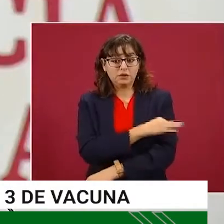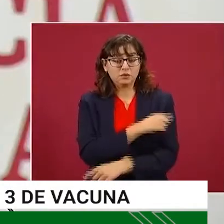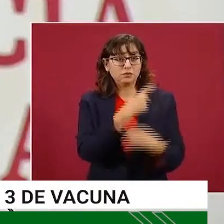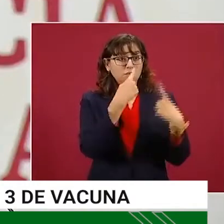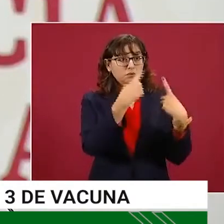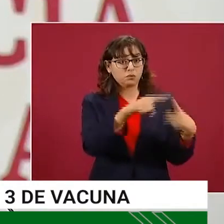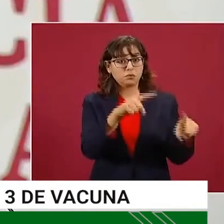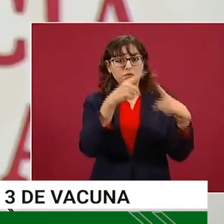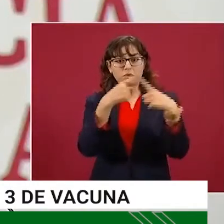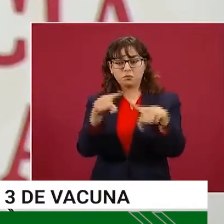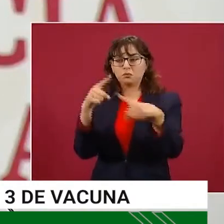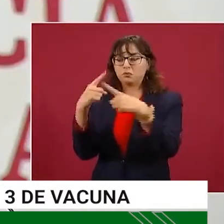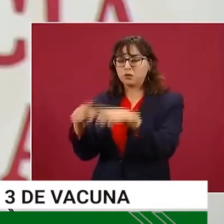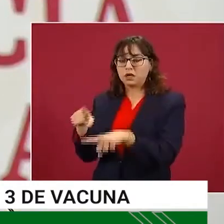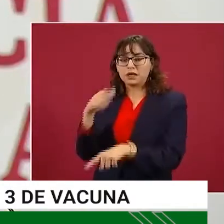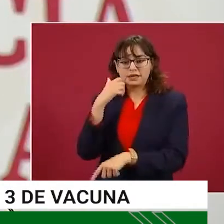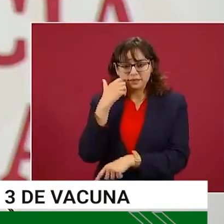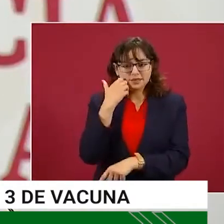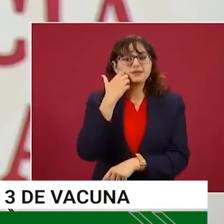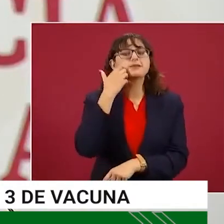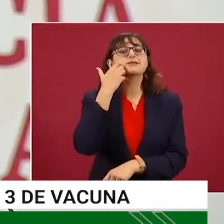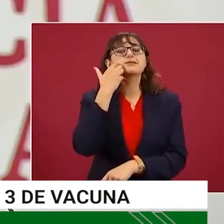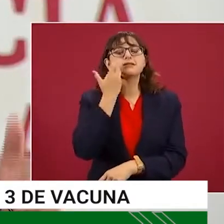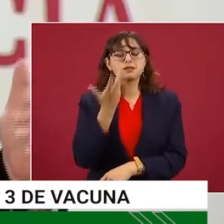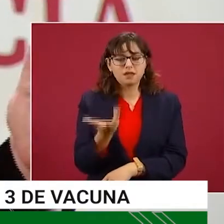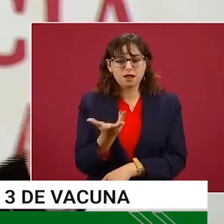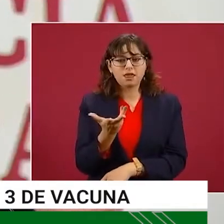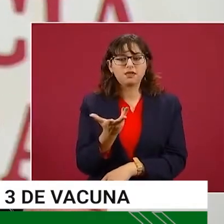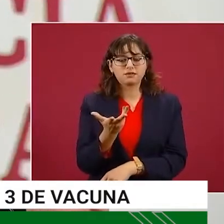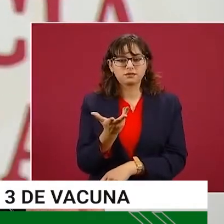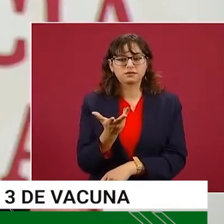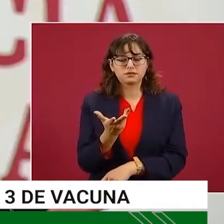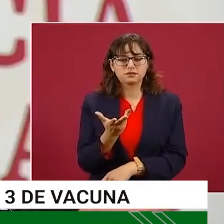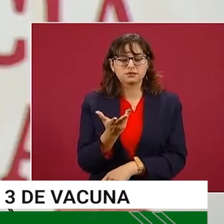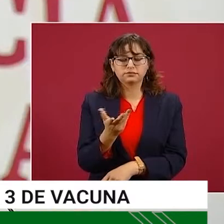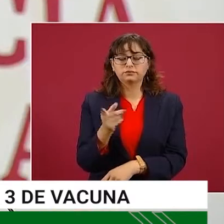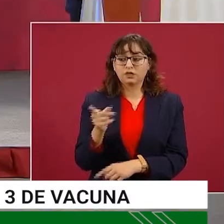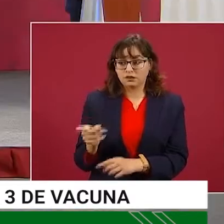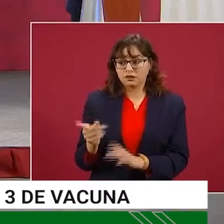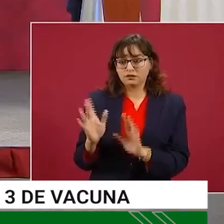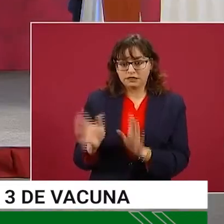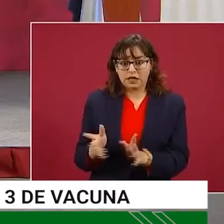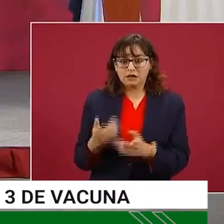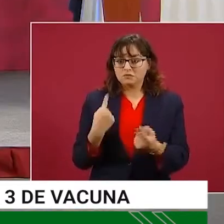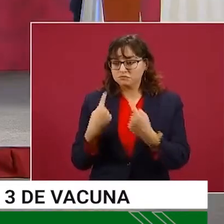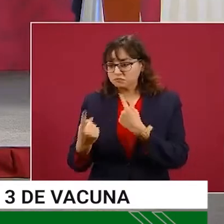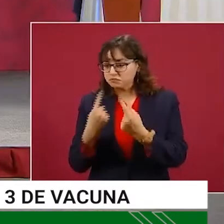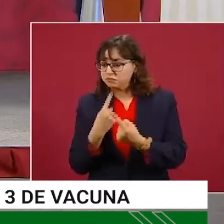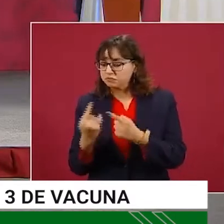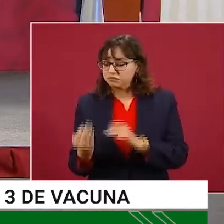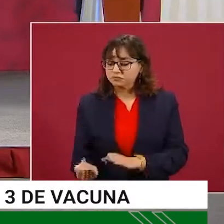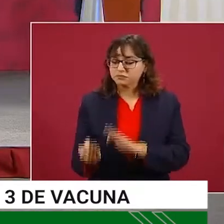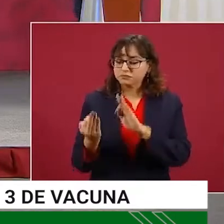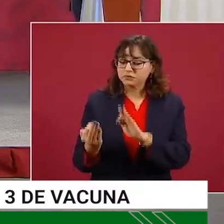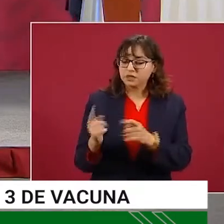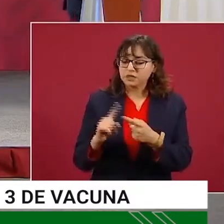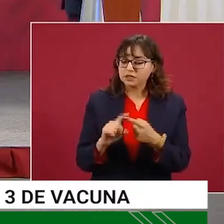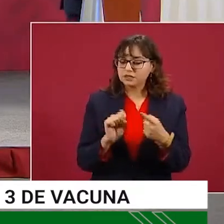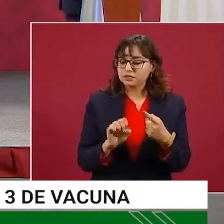manifestado su interés o están en proceso de, ante la Secretaría de Salud y COFEPRIS, que son las autoridades